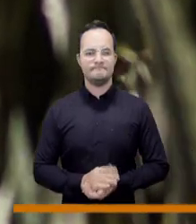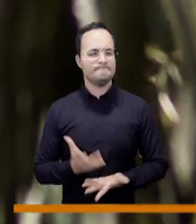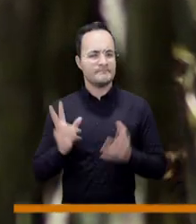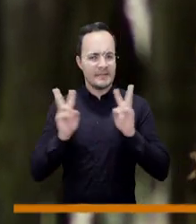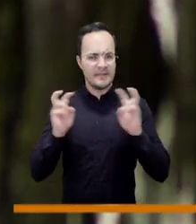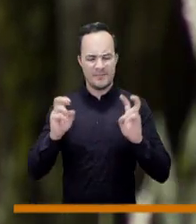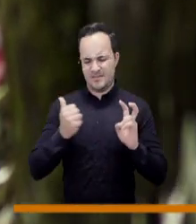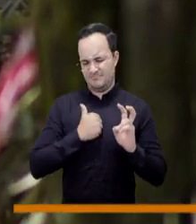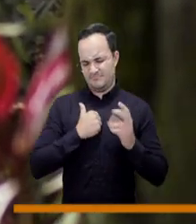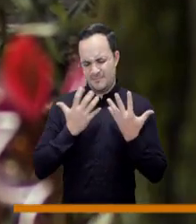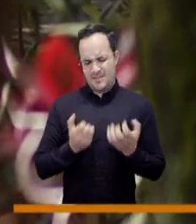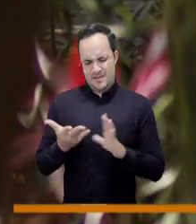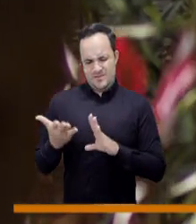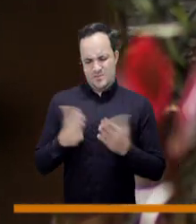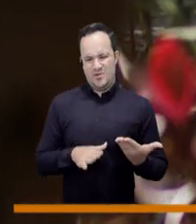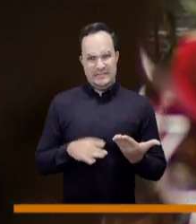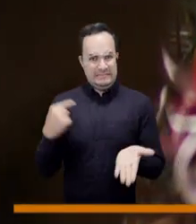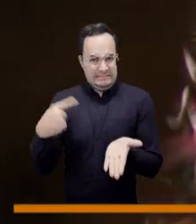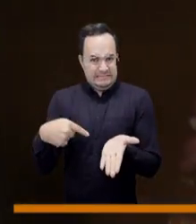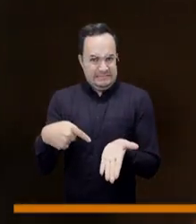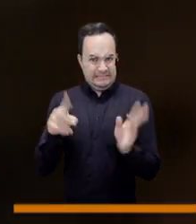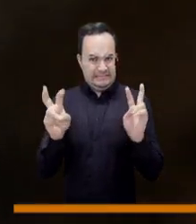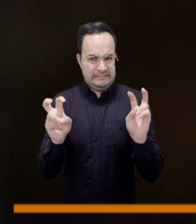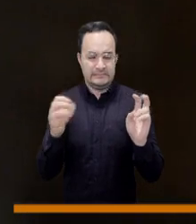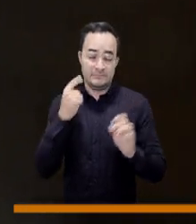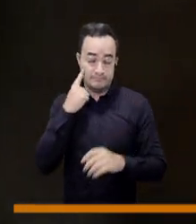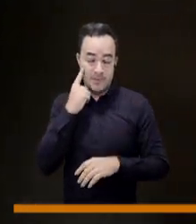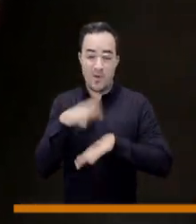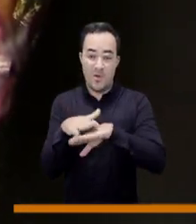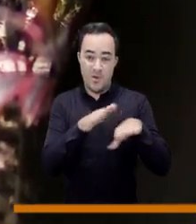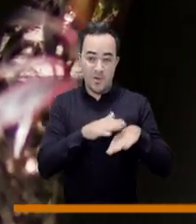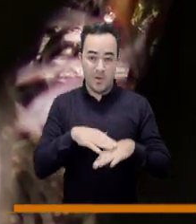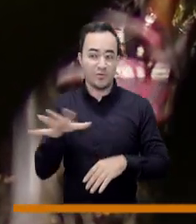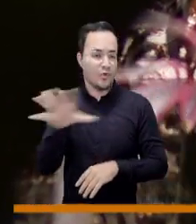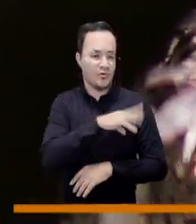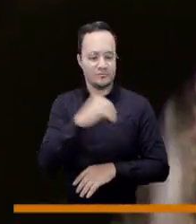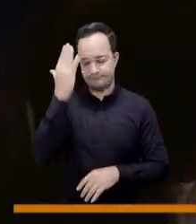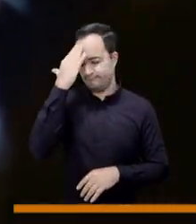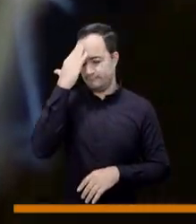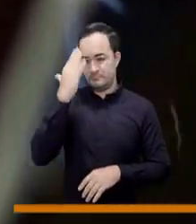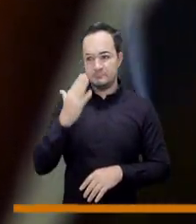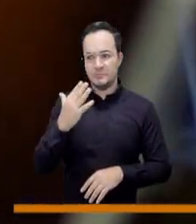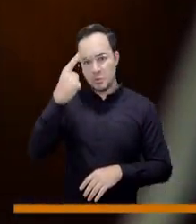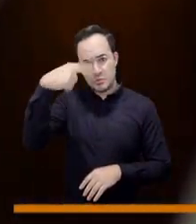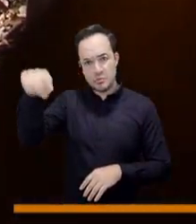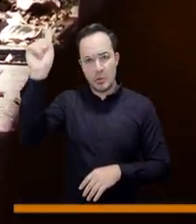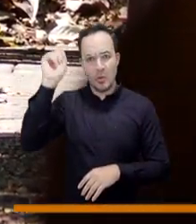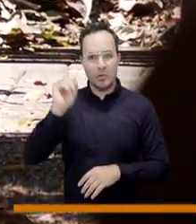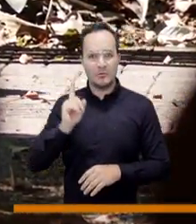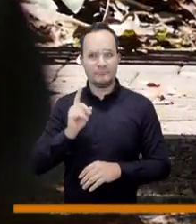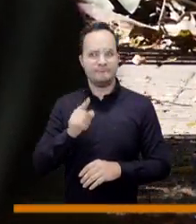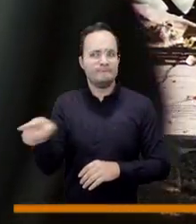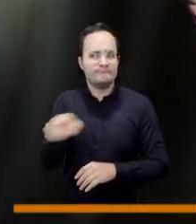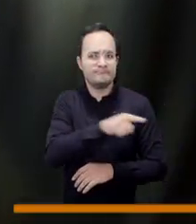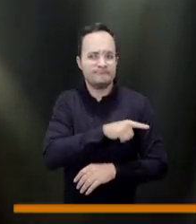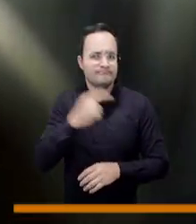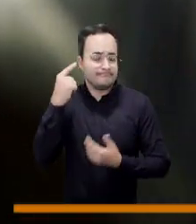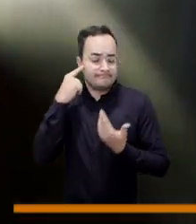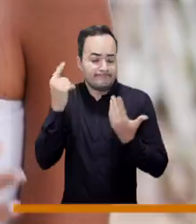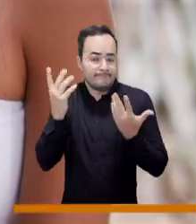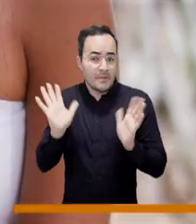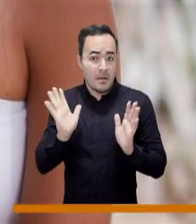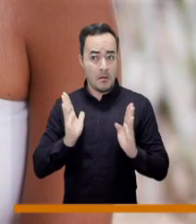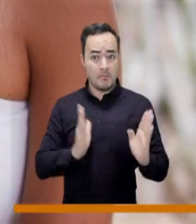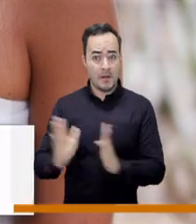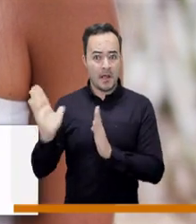Para hablar de suicidio debemos de tener en cuenta que no es solamente un día, porque es un fenómeno que pasa a diario y nosotros también debemos de estar